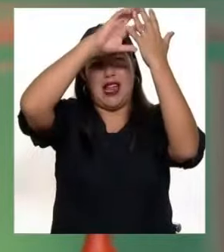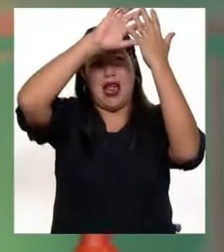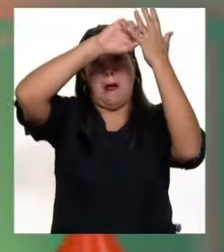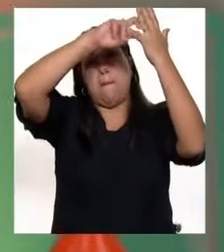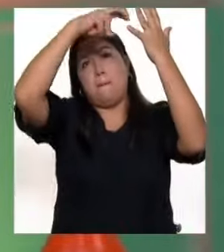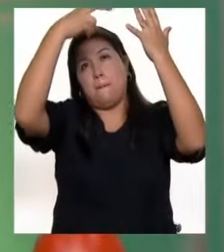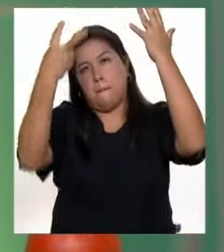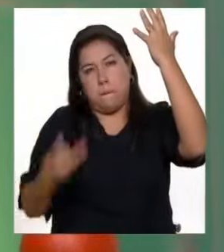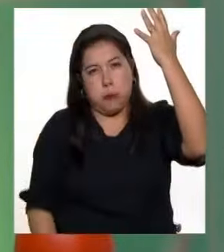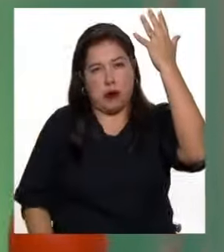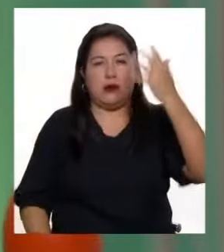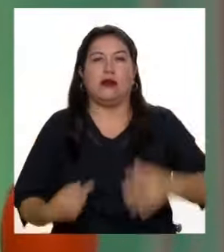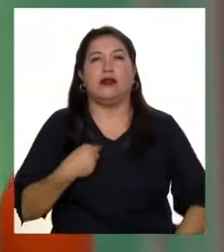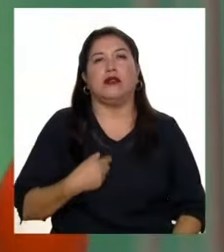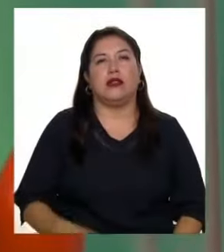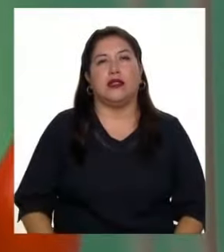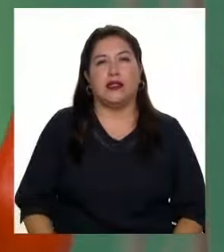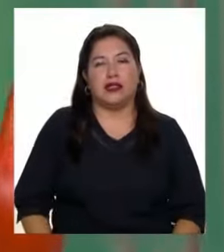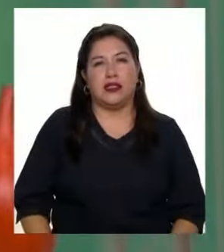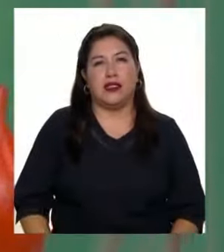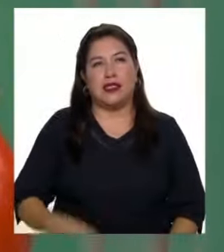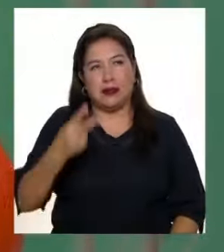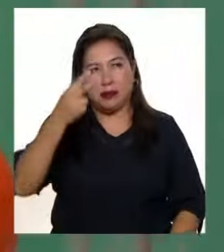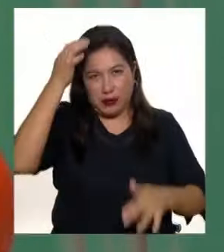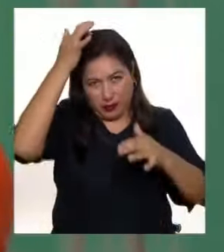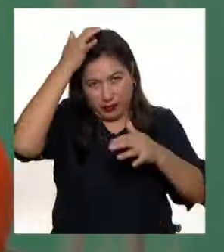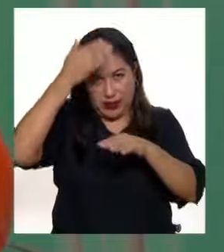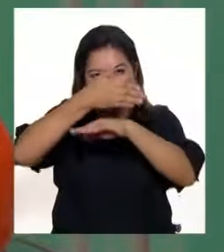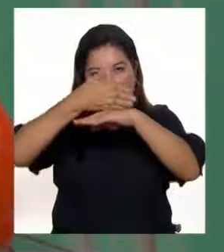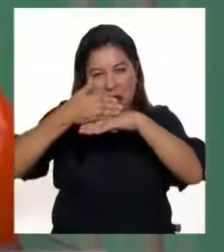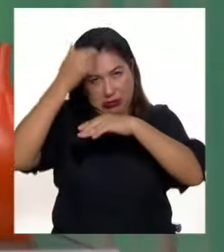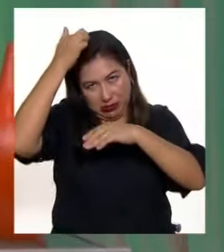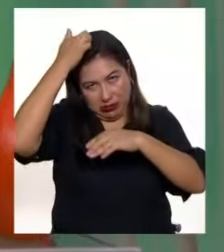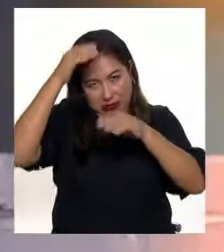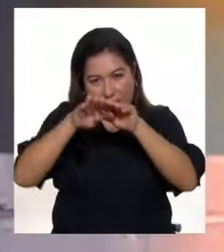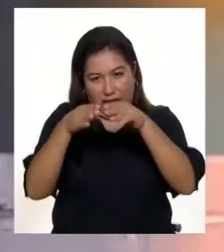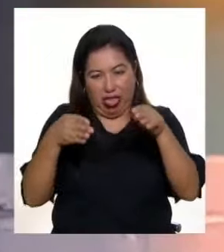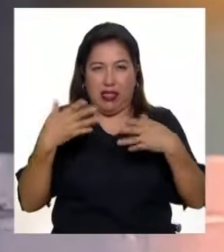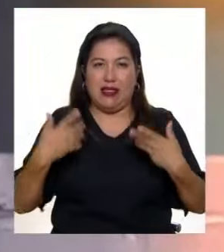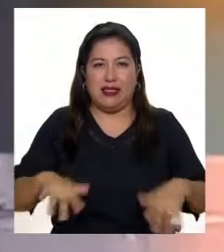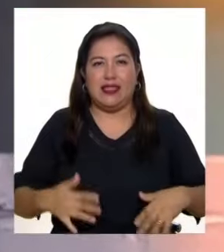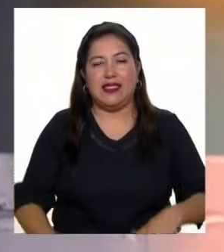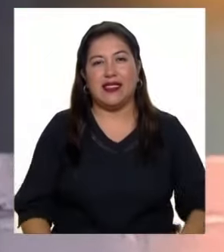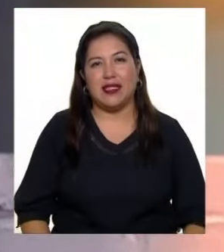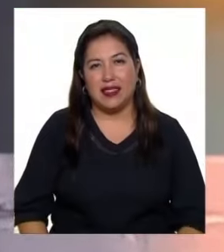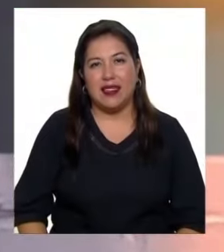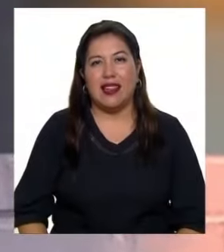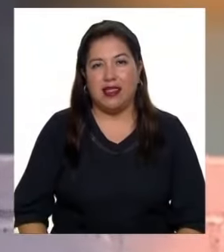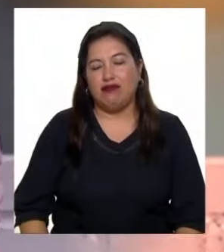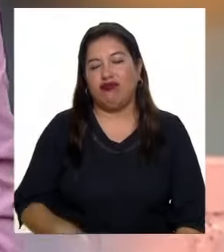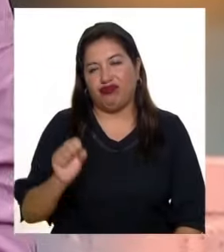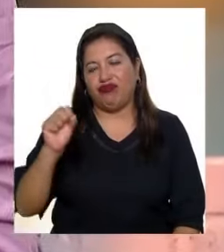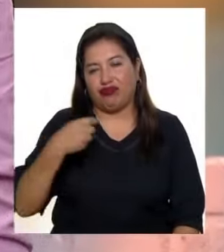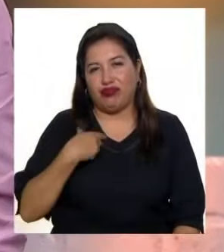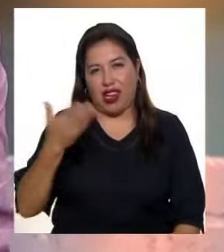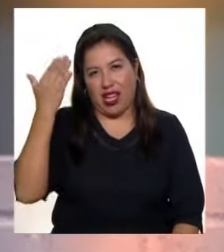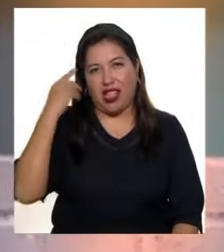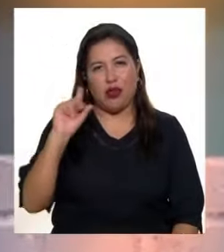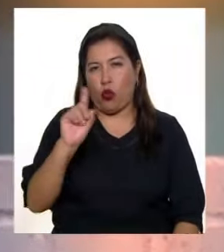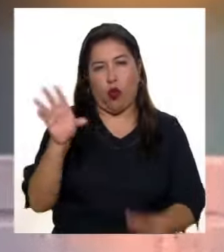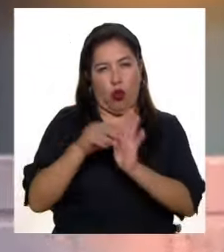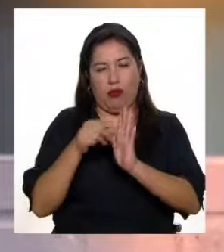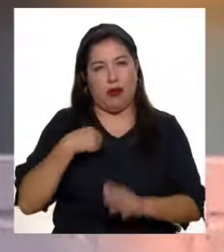y ¡plum! Por eso tengo acá mi tajito. Ay, pobrecito, lo uy. Sí, sí, sí. No lo hagan, no lo